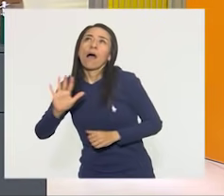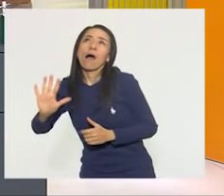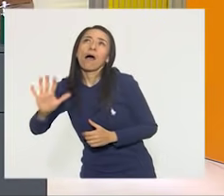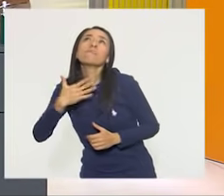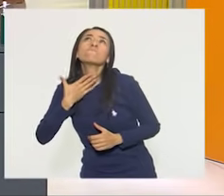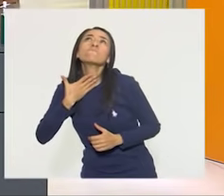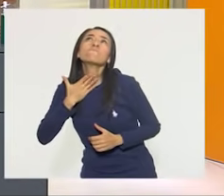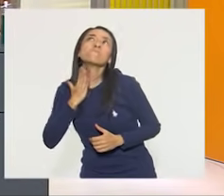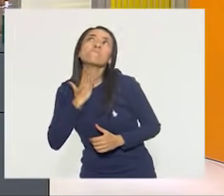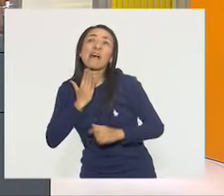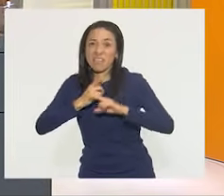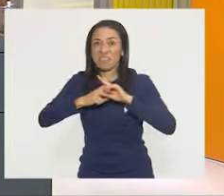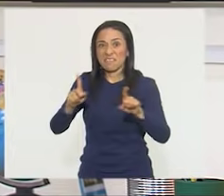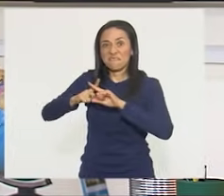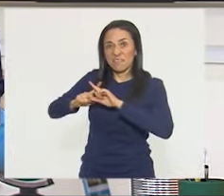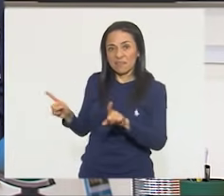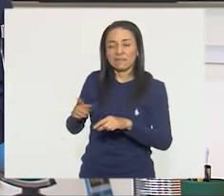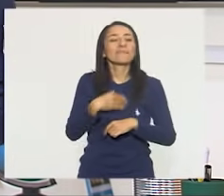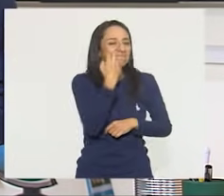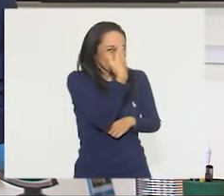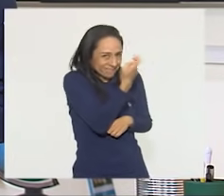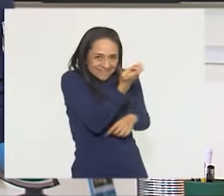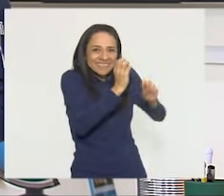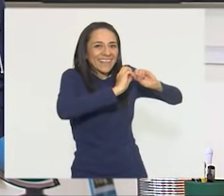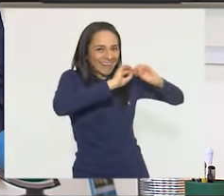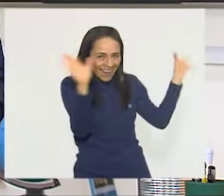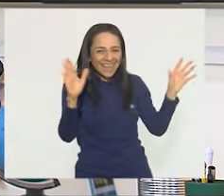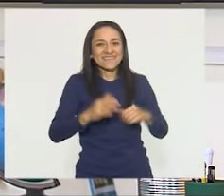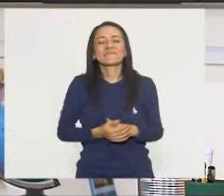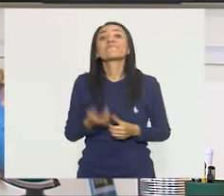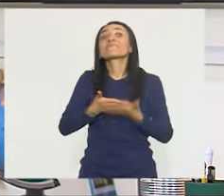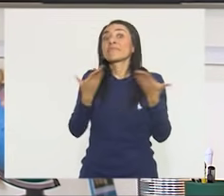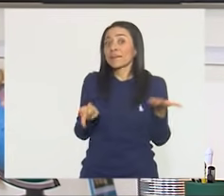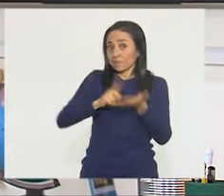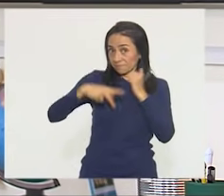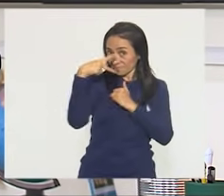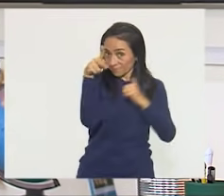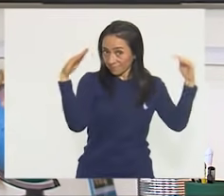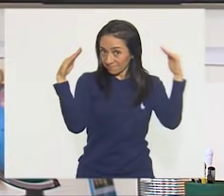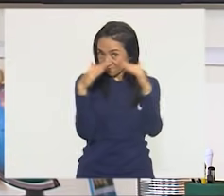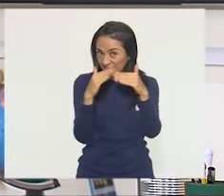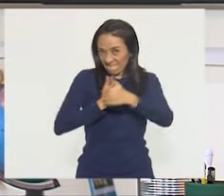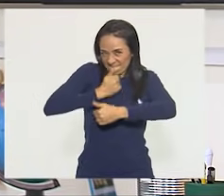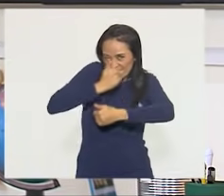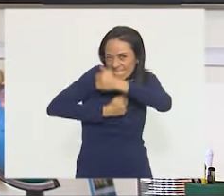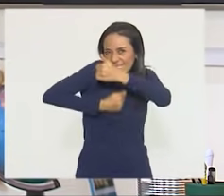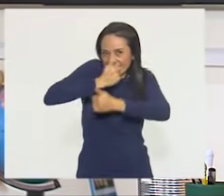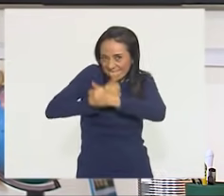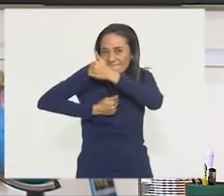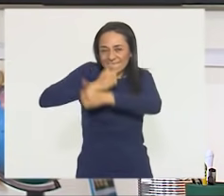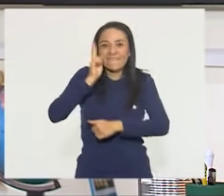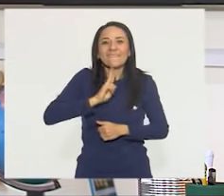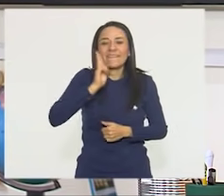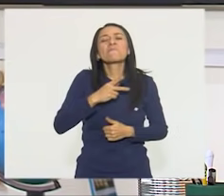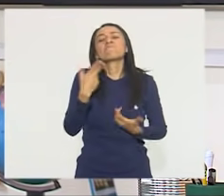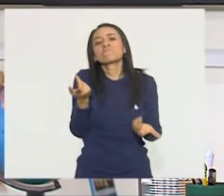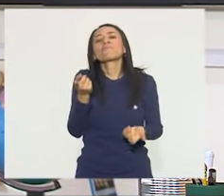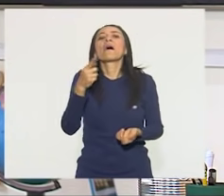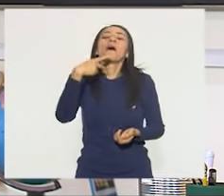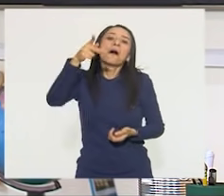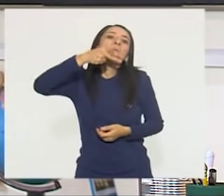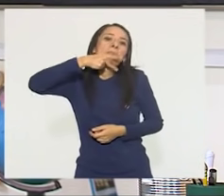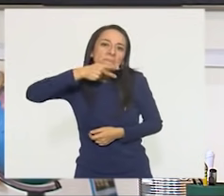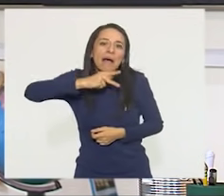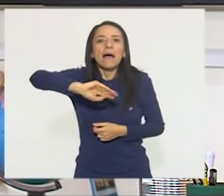Mariana, lo tenemos. En casa vamos a hacer el siguiente reto. Vamos a pedirle a mamá, papá, hermanitos